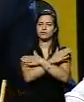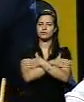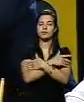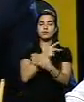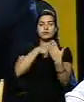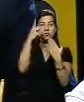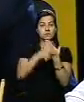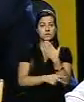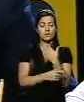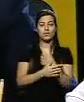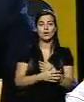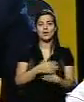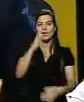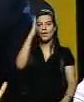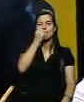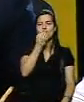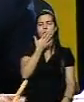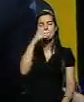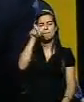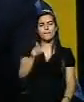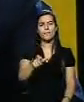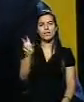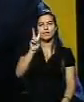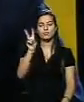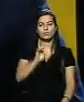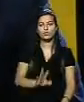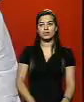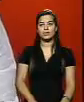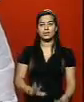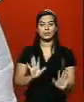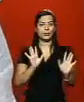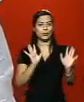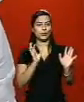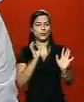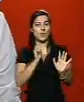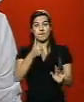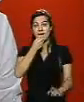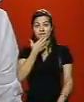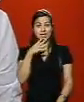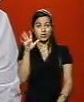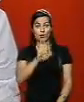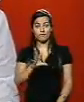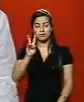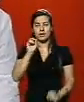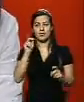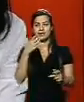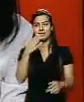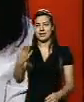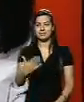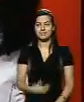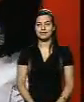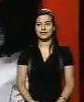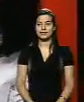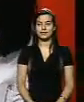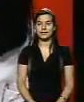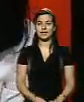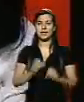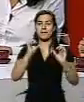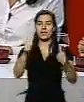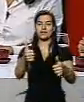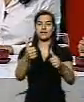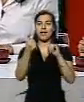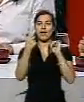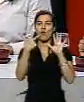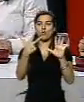por el programa a la mujer más bella de Venezuela. Caramba, muchas gracias, camarada. Eso va a ser a las